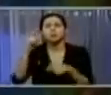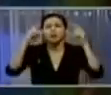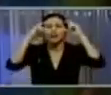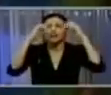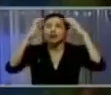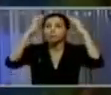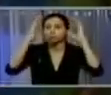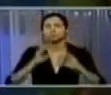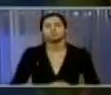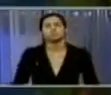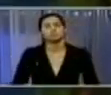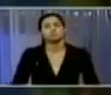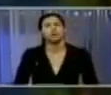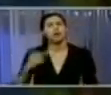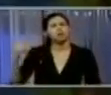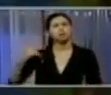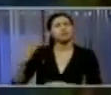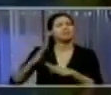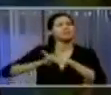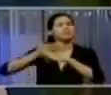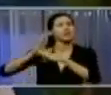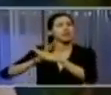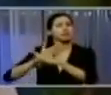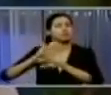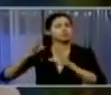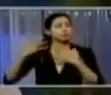con todas las diferencias que tenemos, que son muchas,